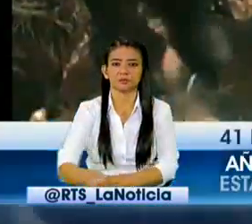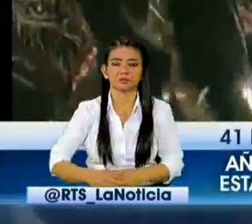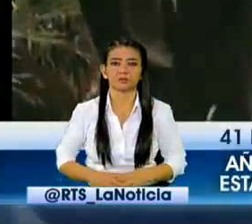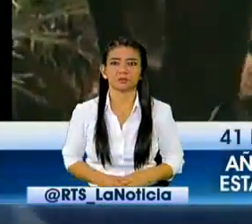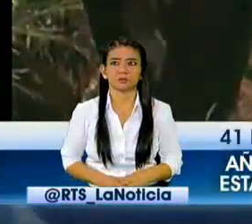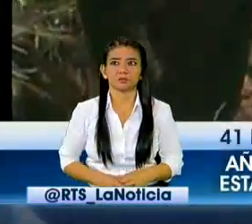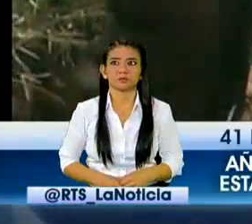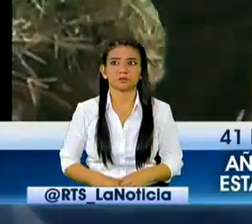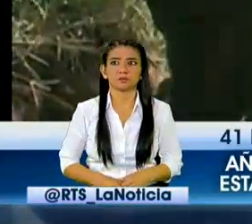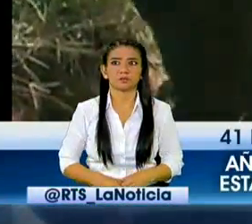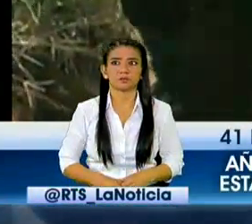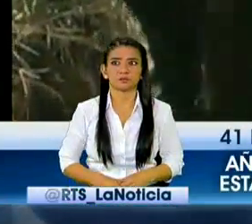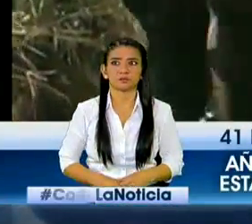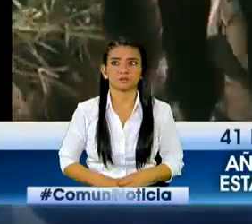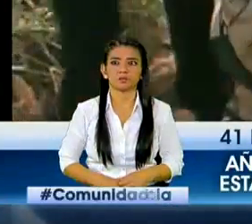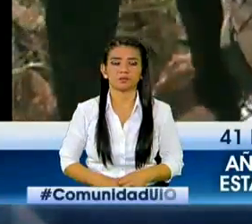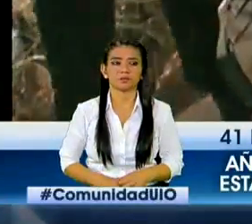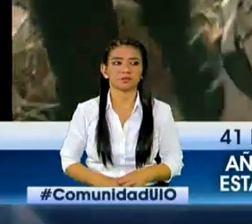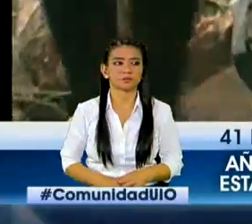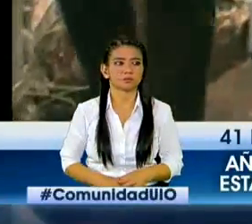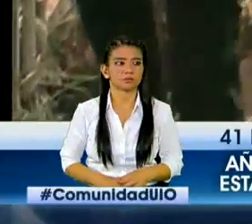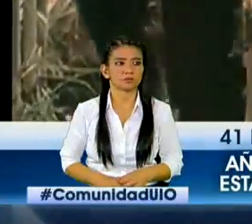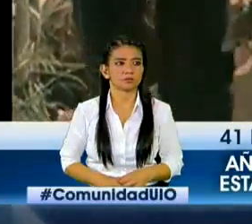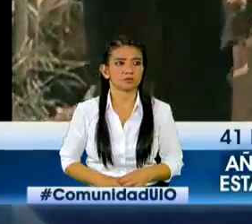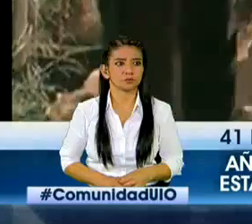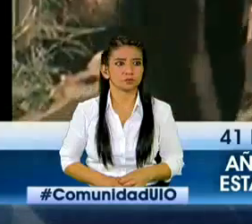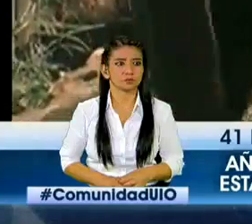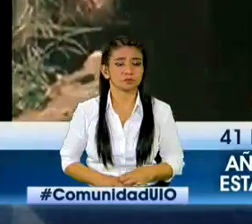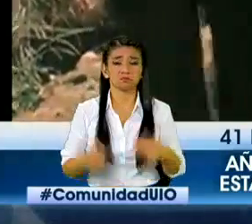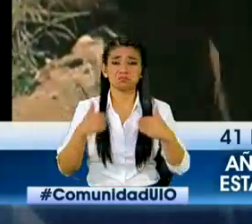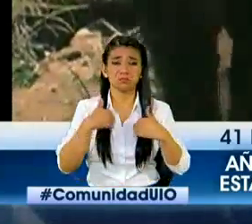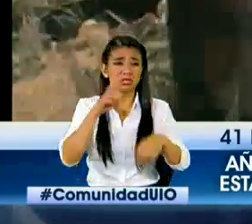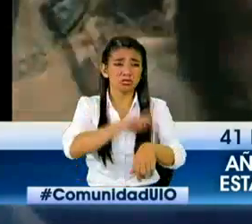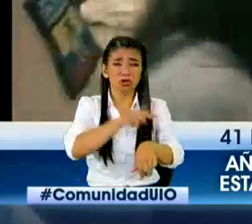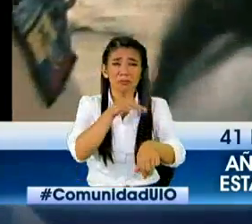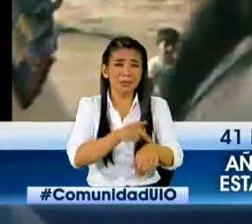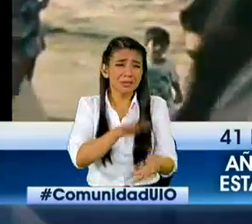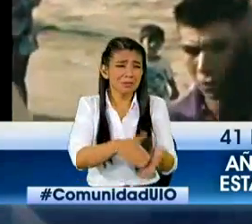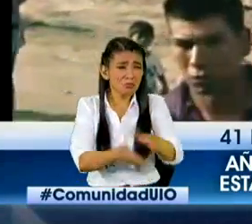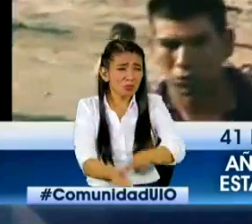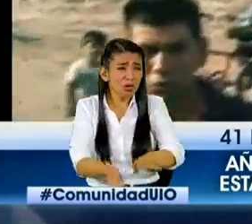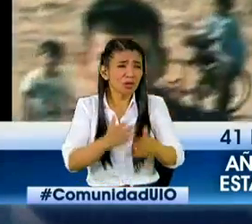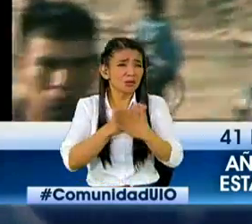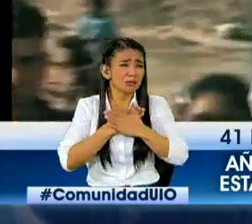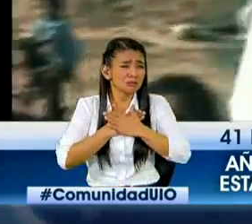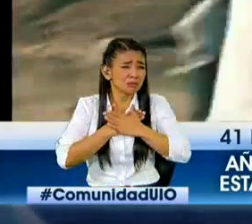dio a este señor de que la ha dejado muerta ella, mi sobrina. Oh,